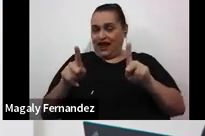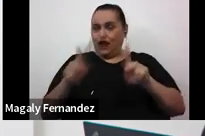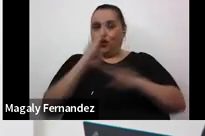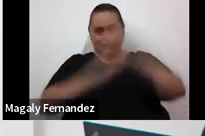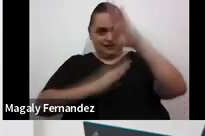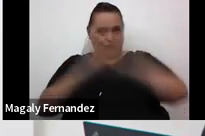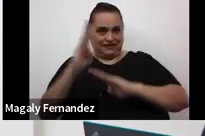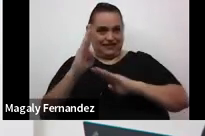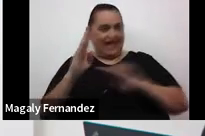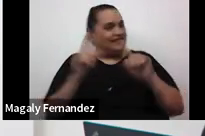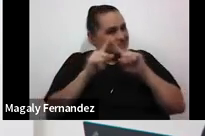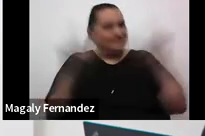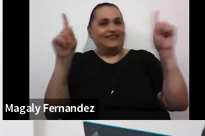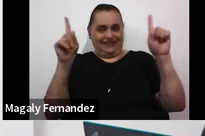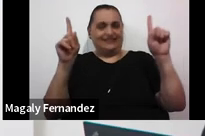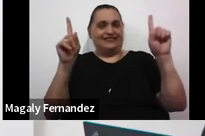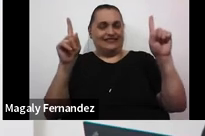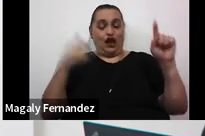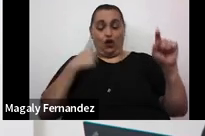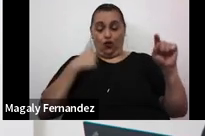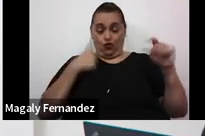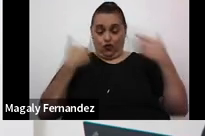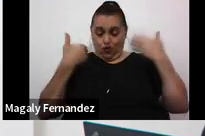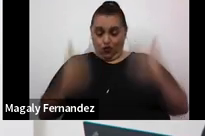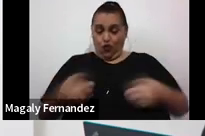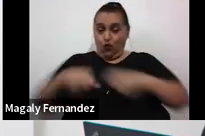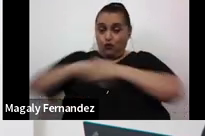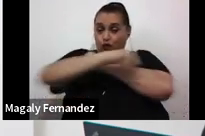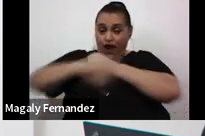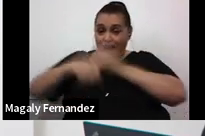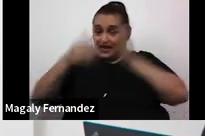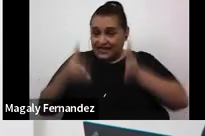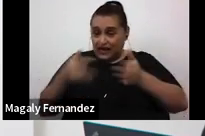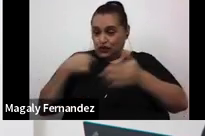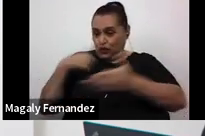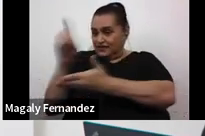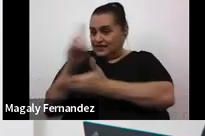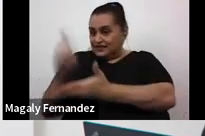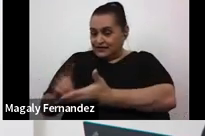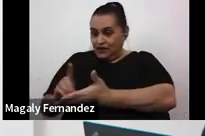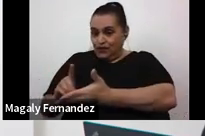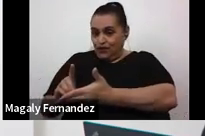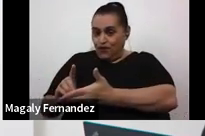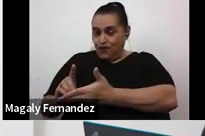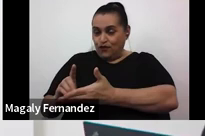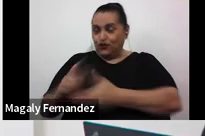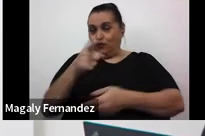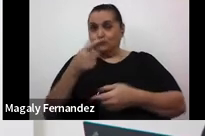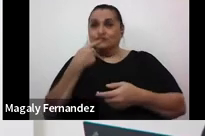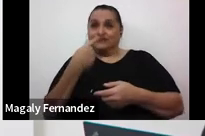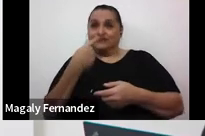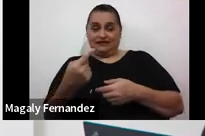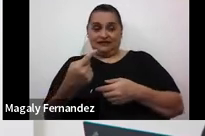porque es distinto digamos uno como arquitecto como diseñador como vos mismo hacías